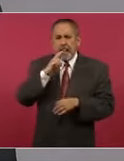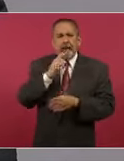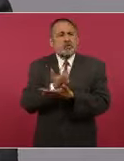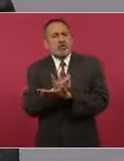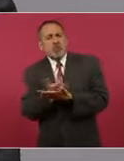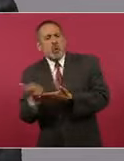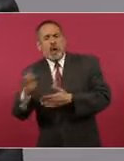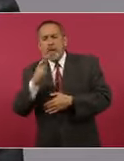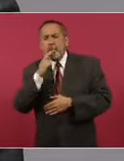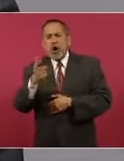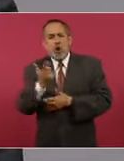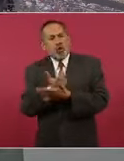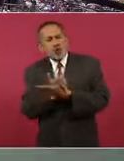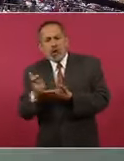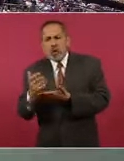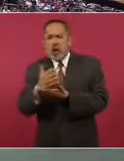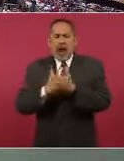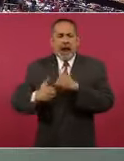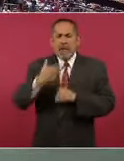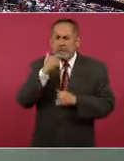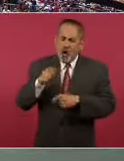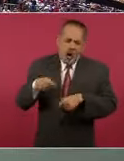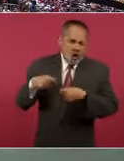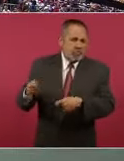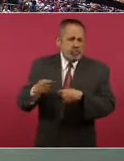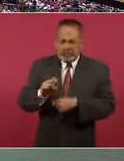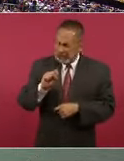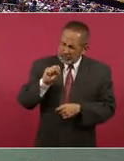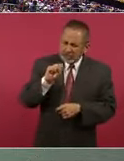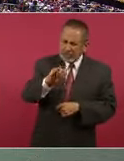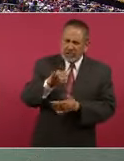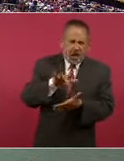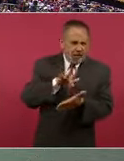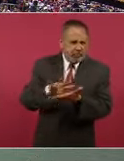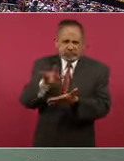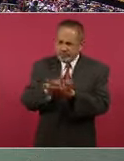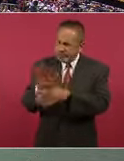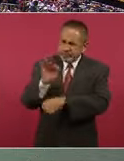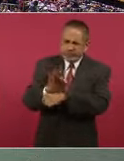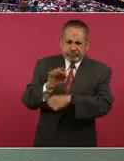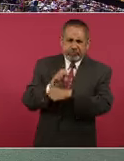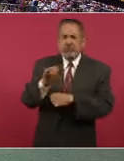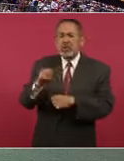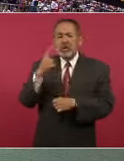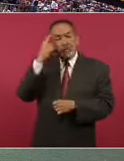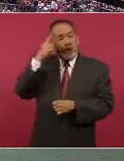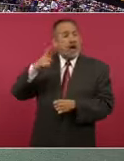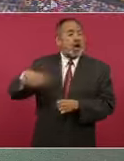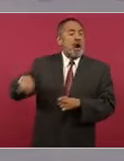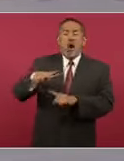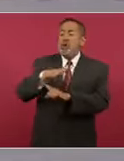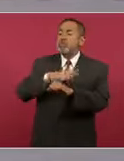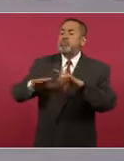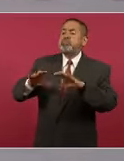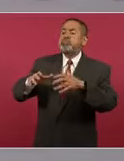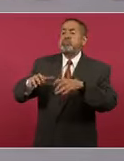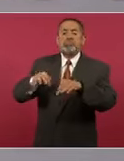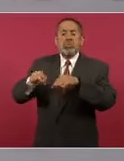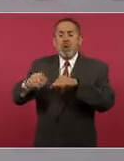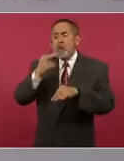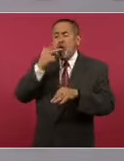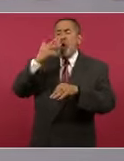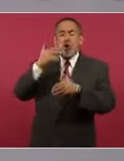salarios y por mejores condiciones laborales. Su acción